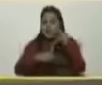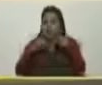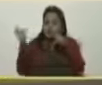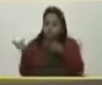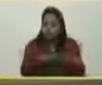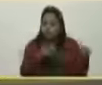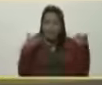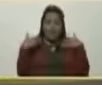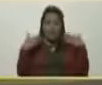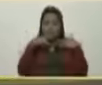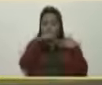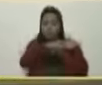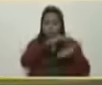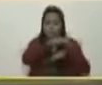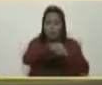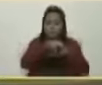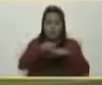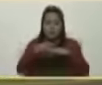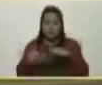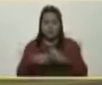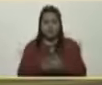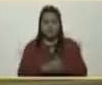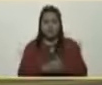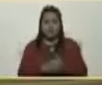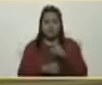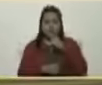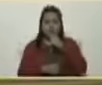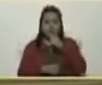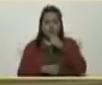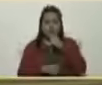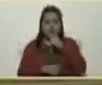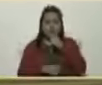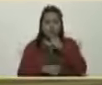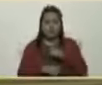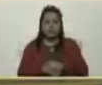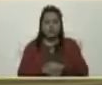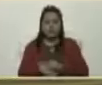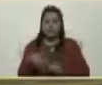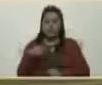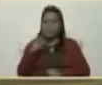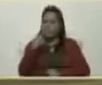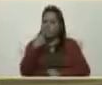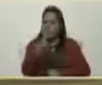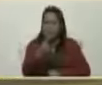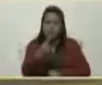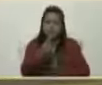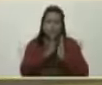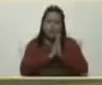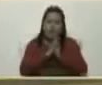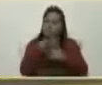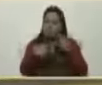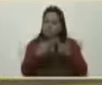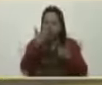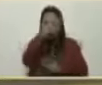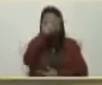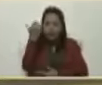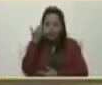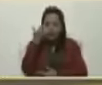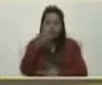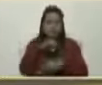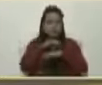ahí en nuestro municipio Tinaco. Entonces decirle, presidente, que no nos olvide en el municipio